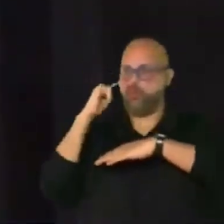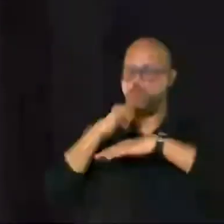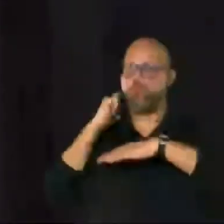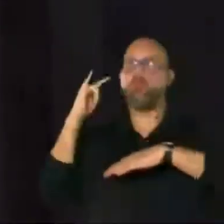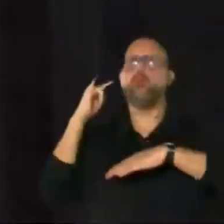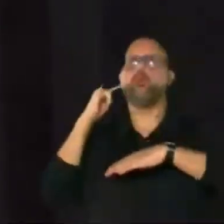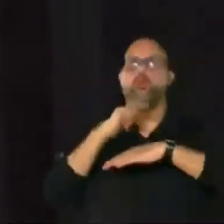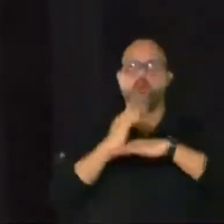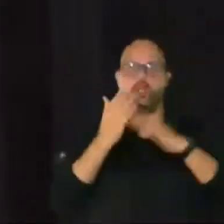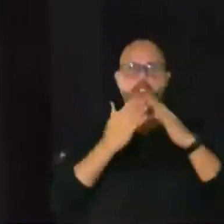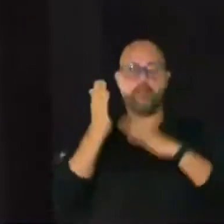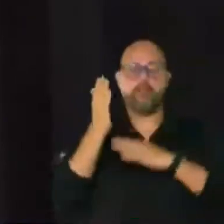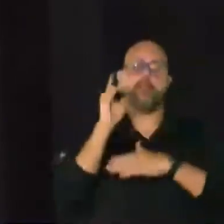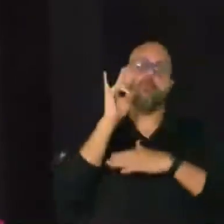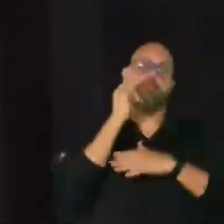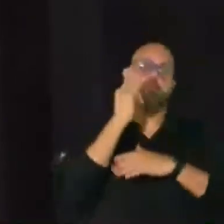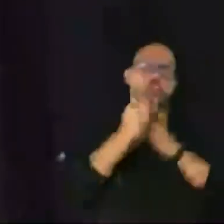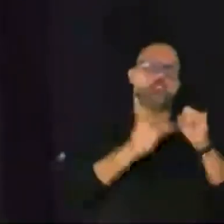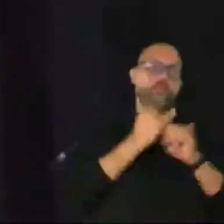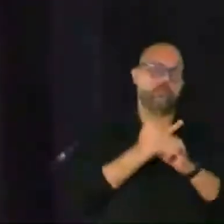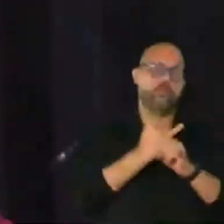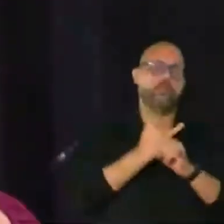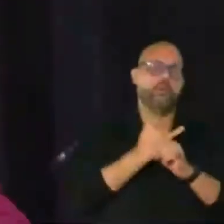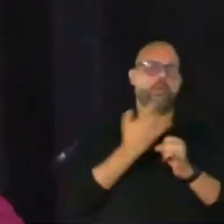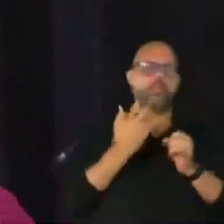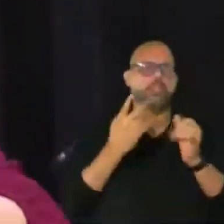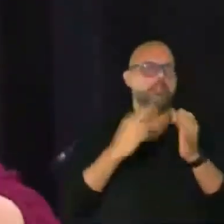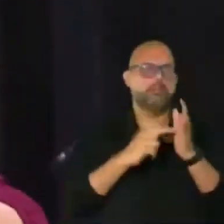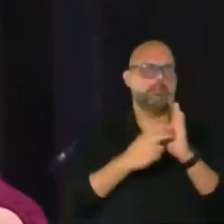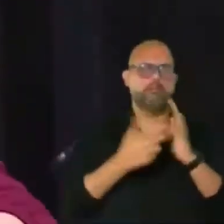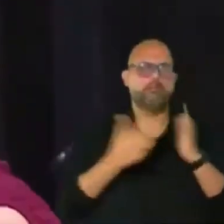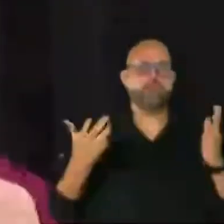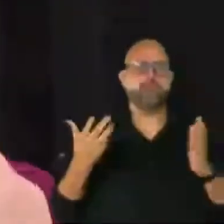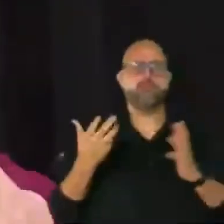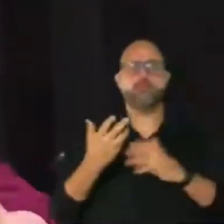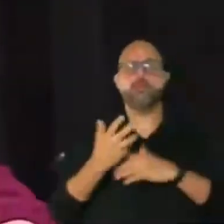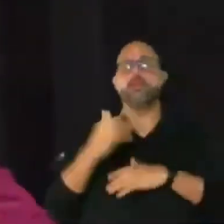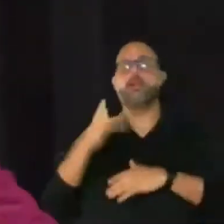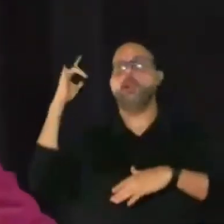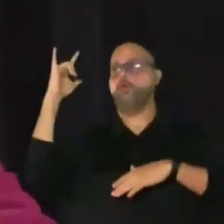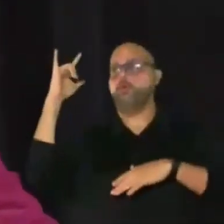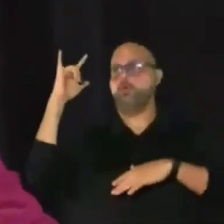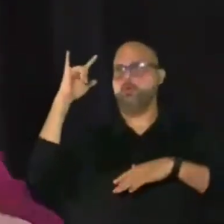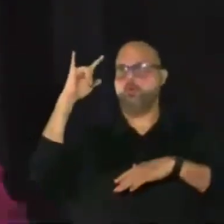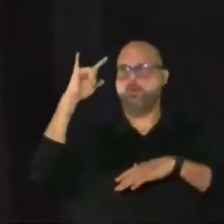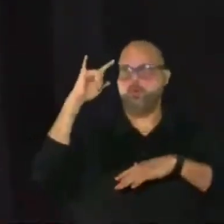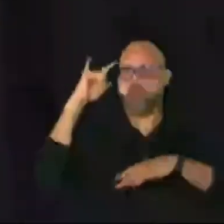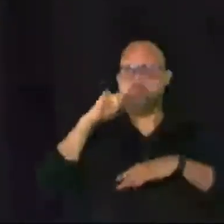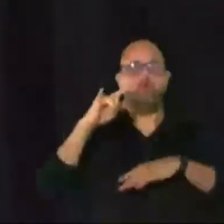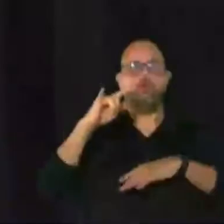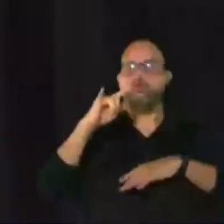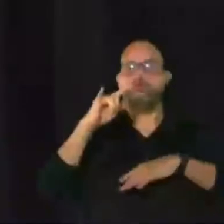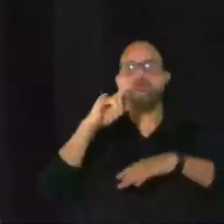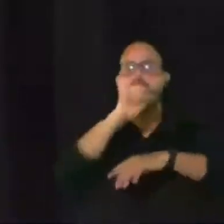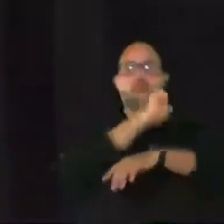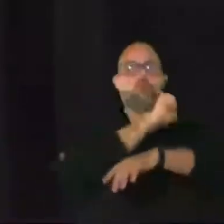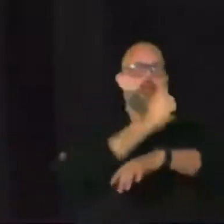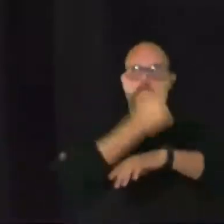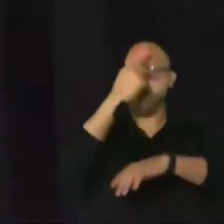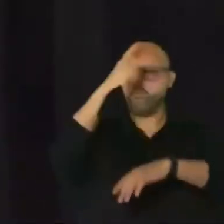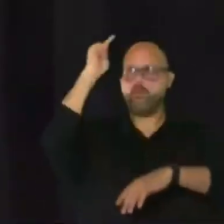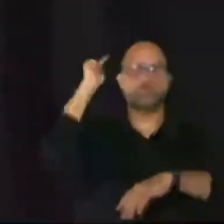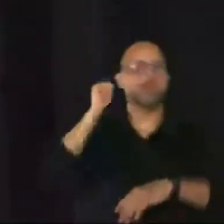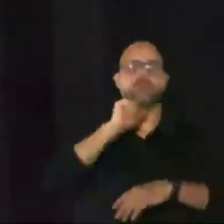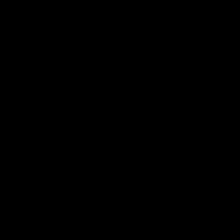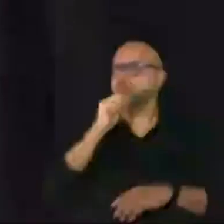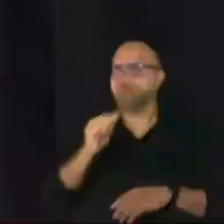para mayor cernimiento, es decir, los vuelos no vendrán a través del aeropuerto de Aguadilla ni el de Ponce, todos los vuelos